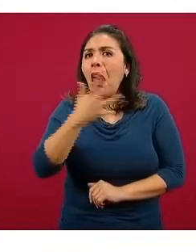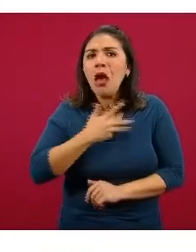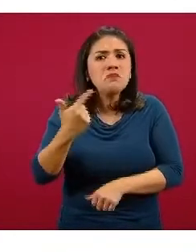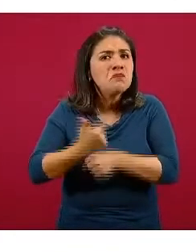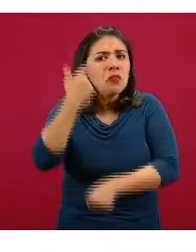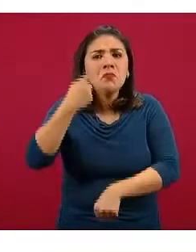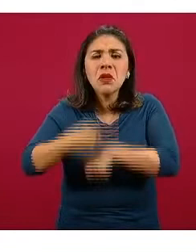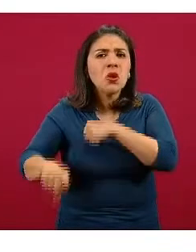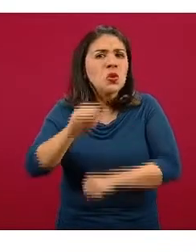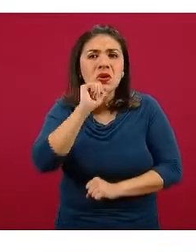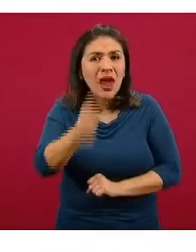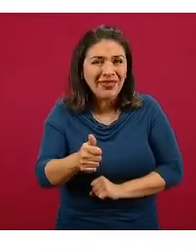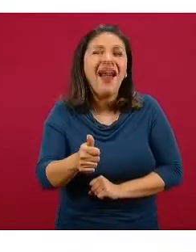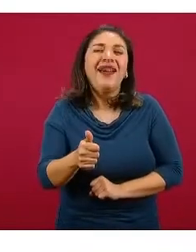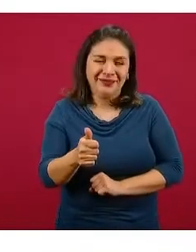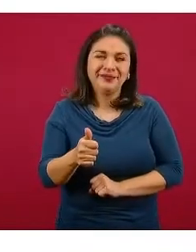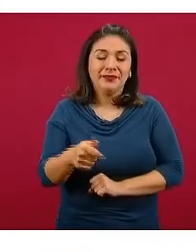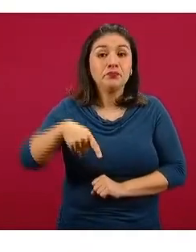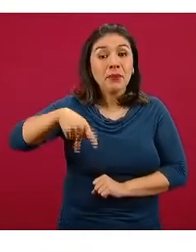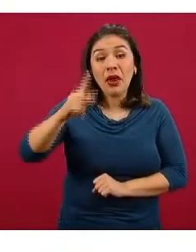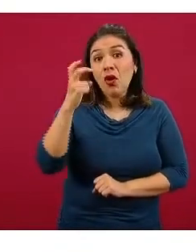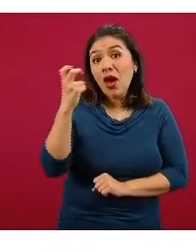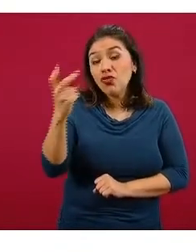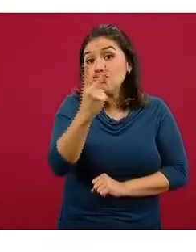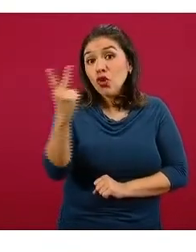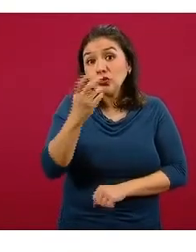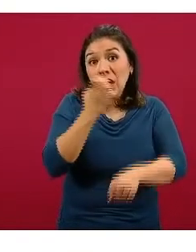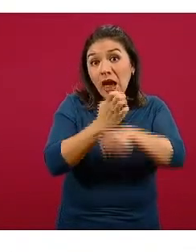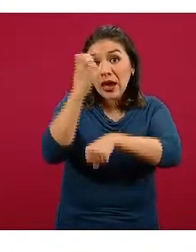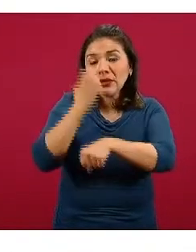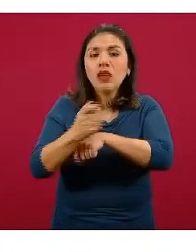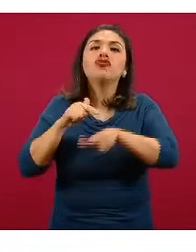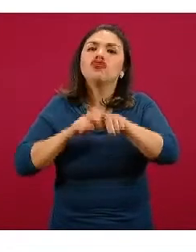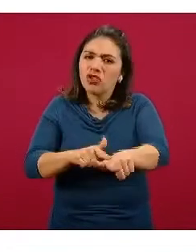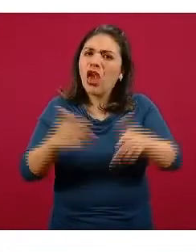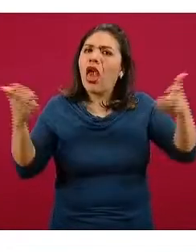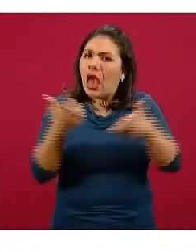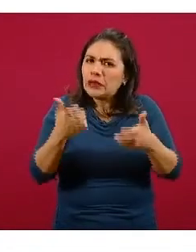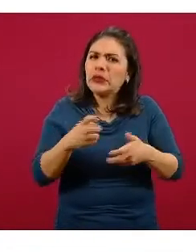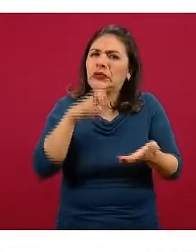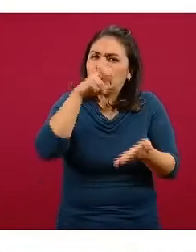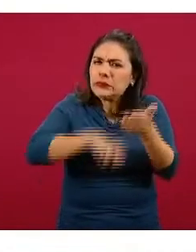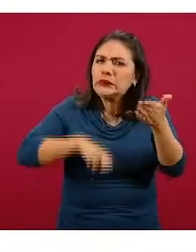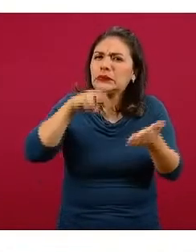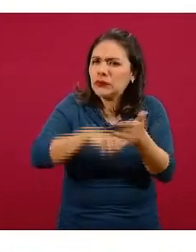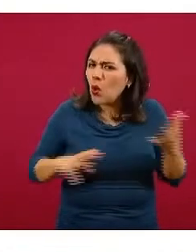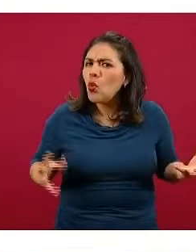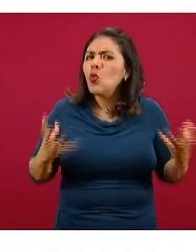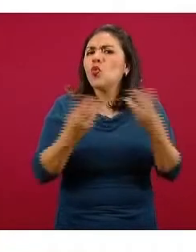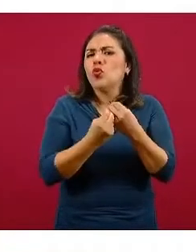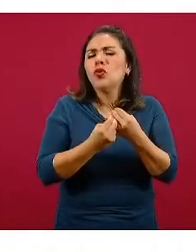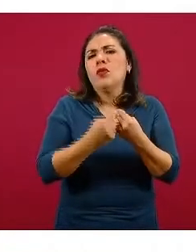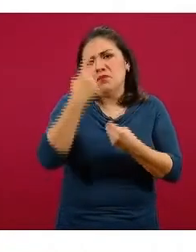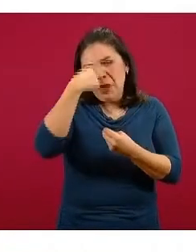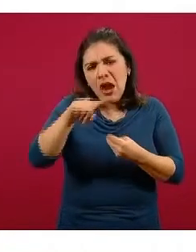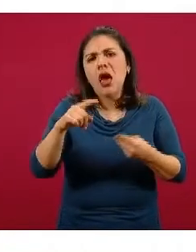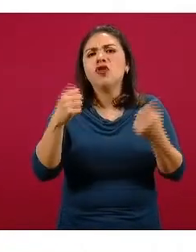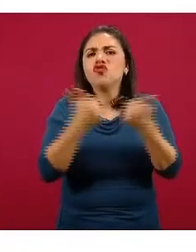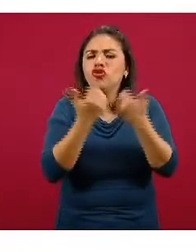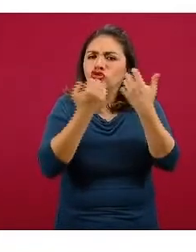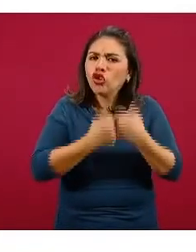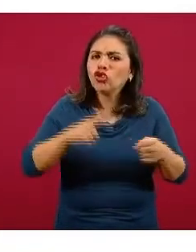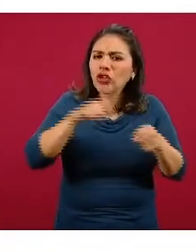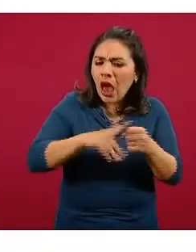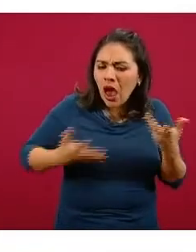Sin embargo, estas entidades federativas siguen trabajando en conjunto, sociedad y gobierno,